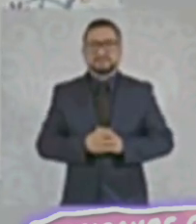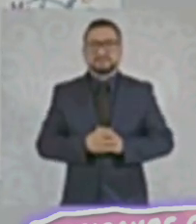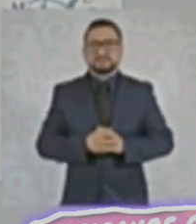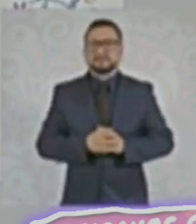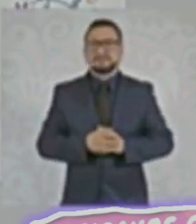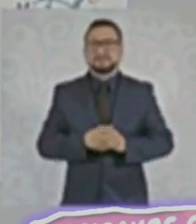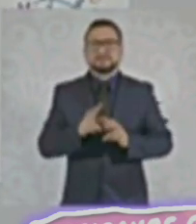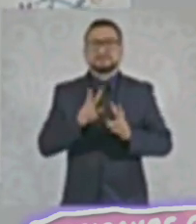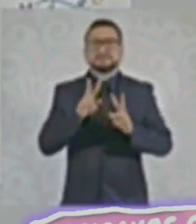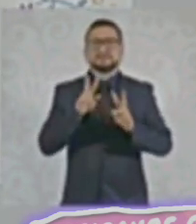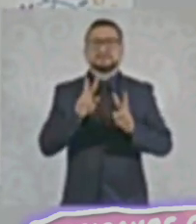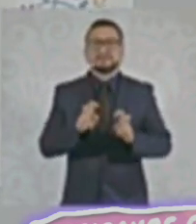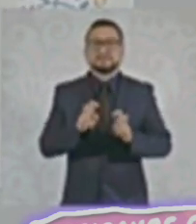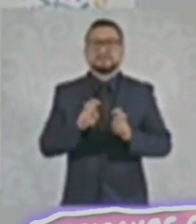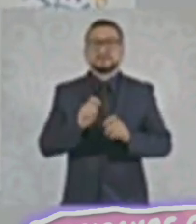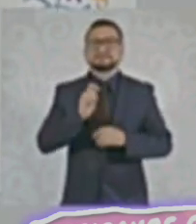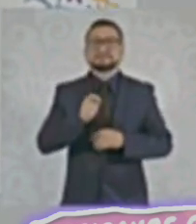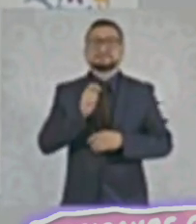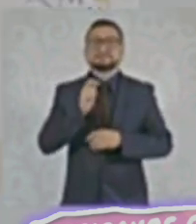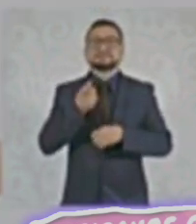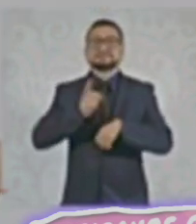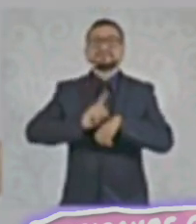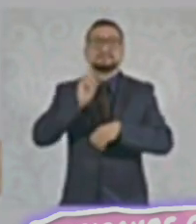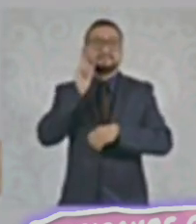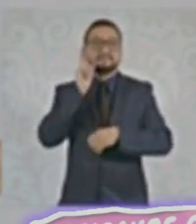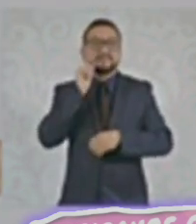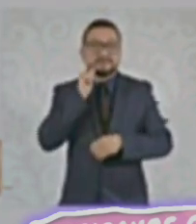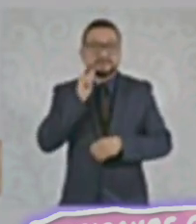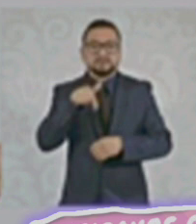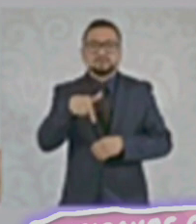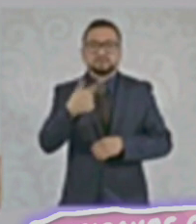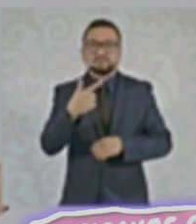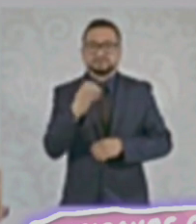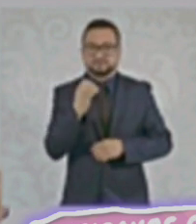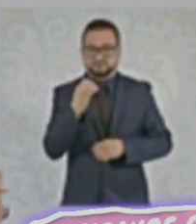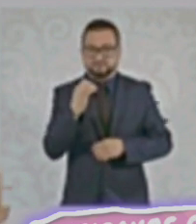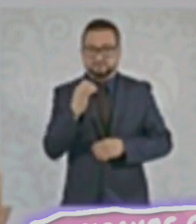relacionado con el día de mañana, que es 12 de octubre,